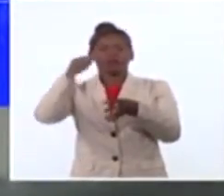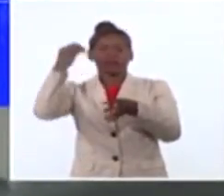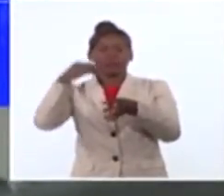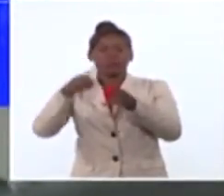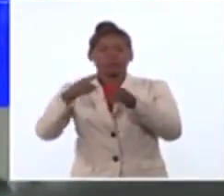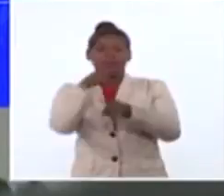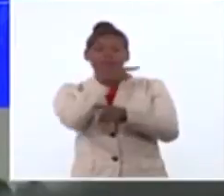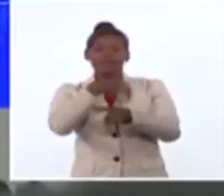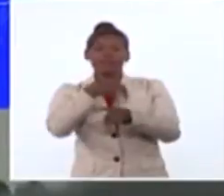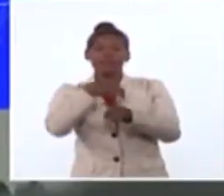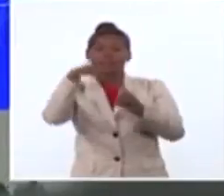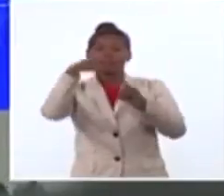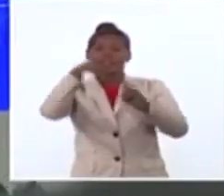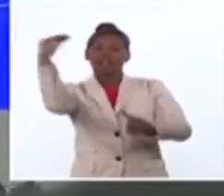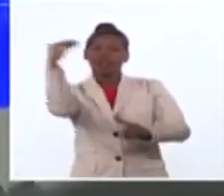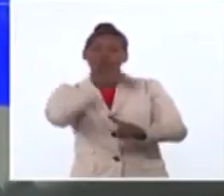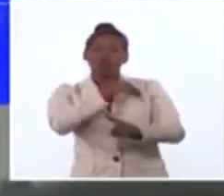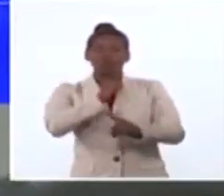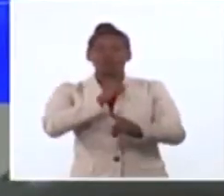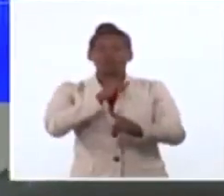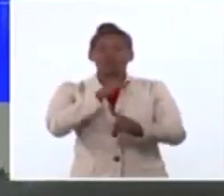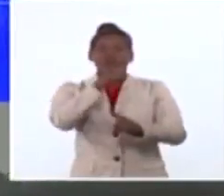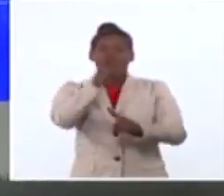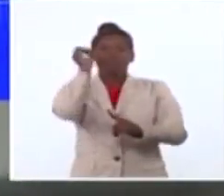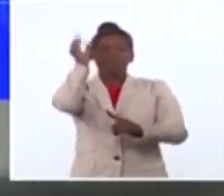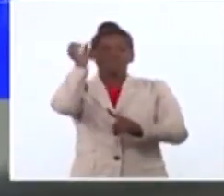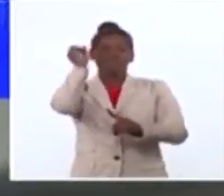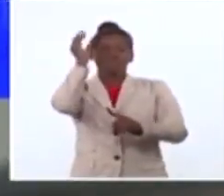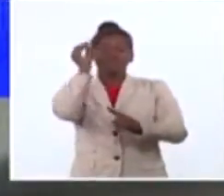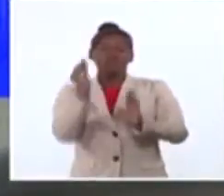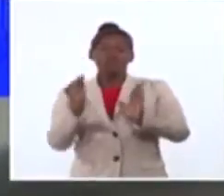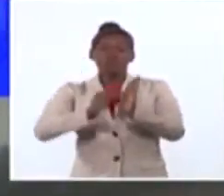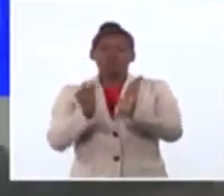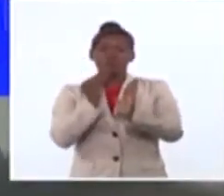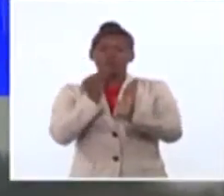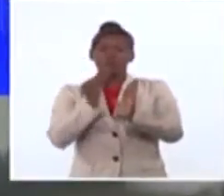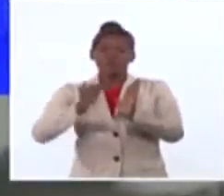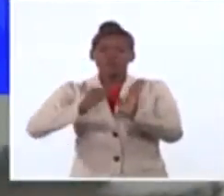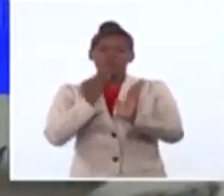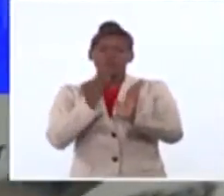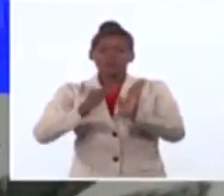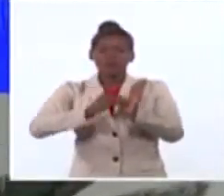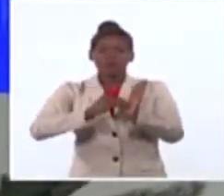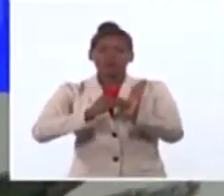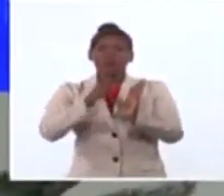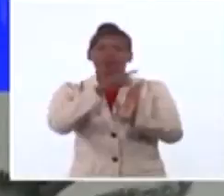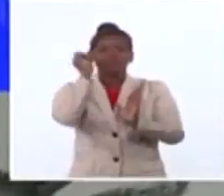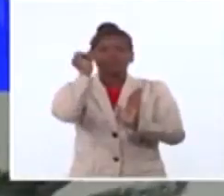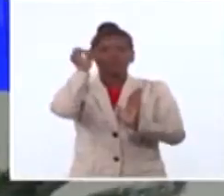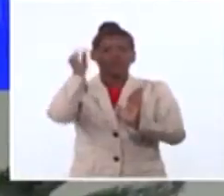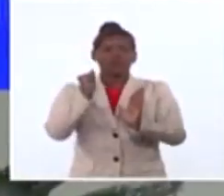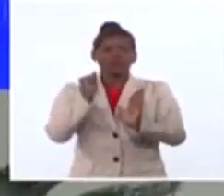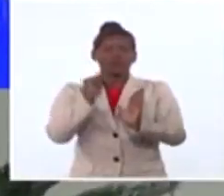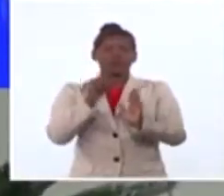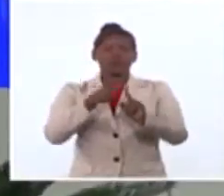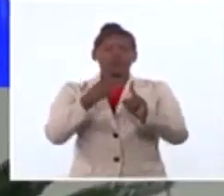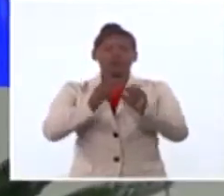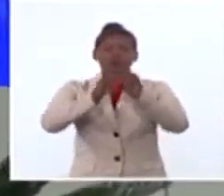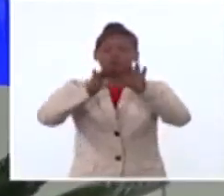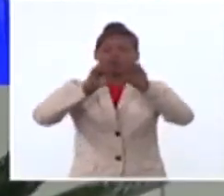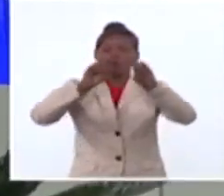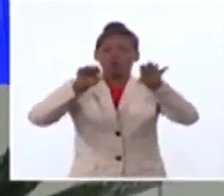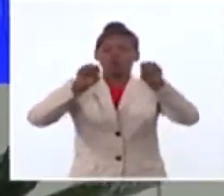construir desde la mentira y la irrealidad un escenario virtual